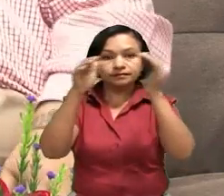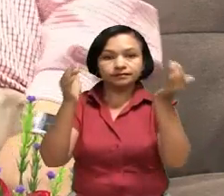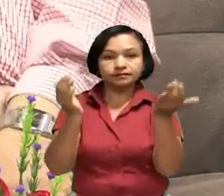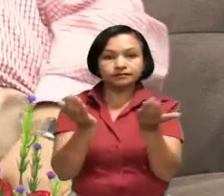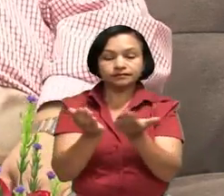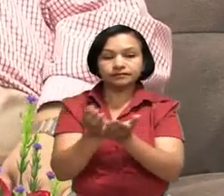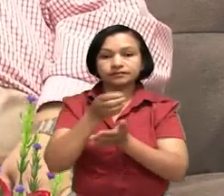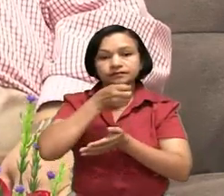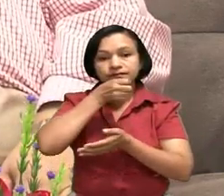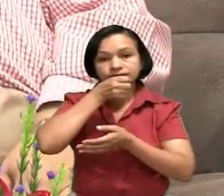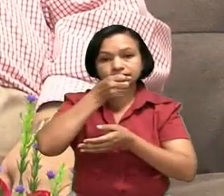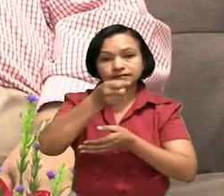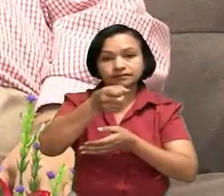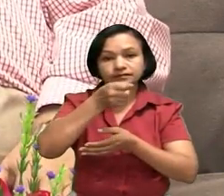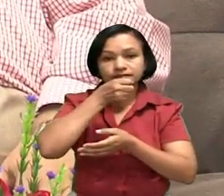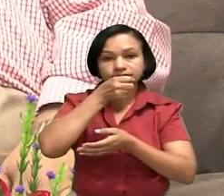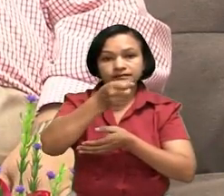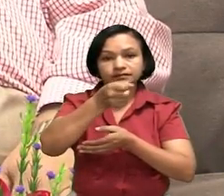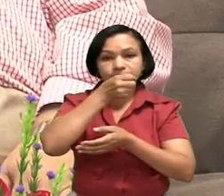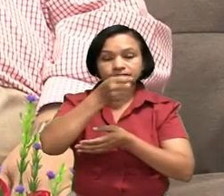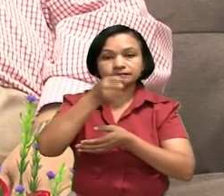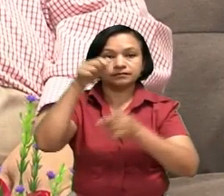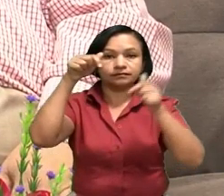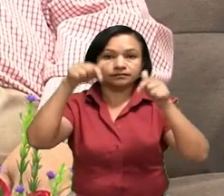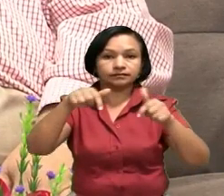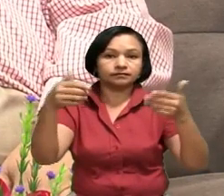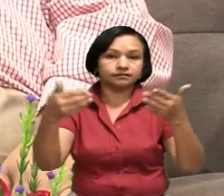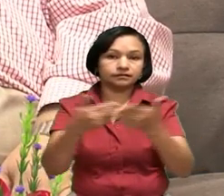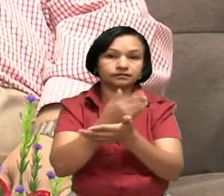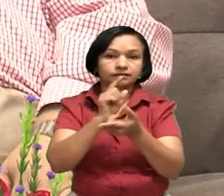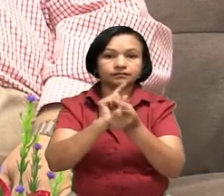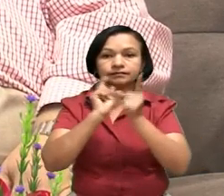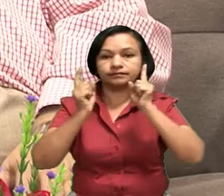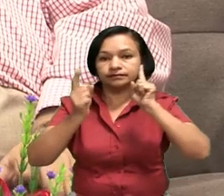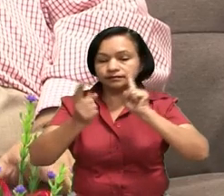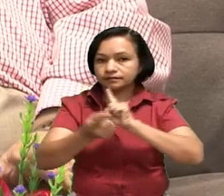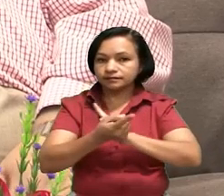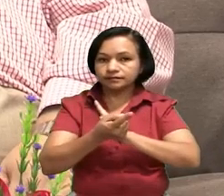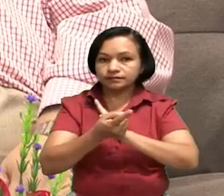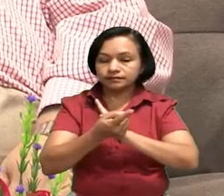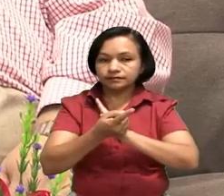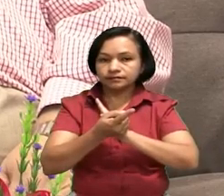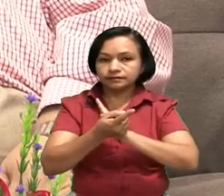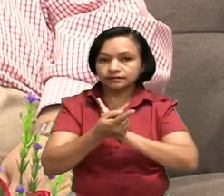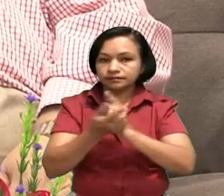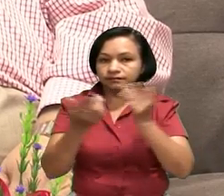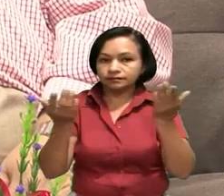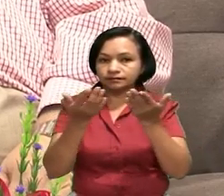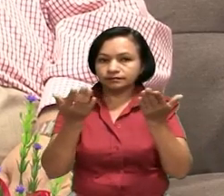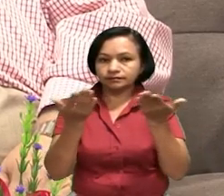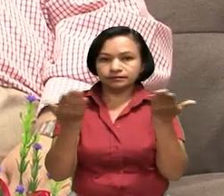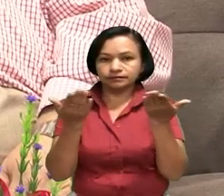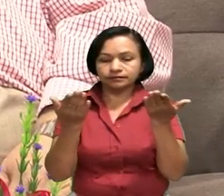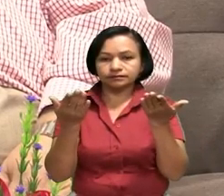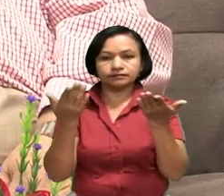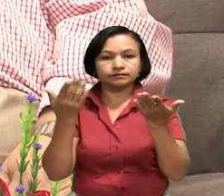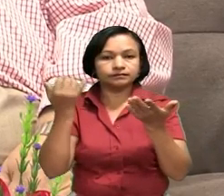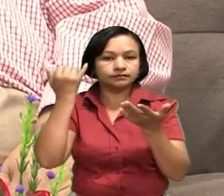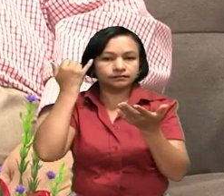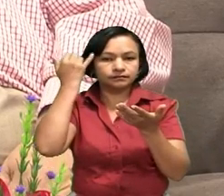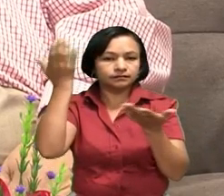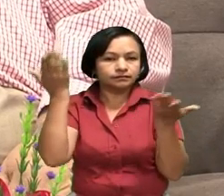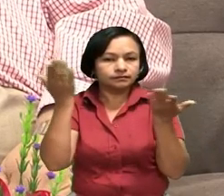comillas se convirtió en un en un enorme tinglado de especulaciones